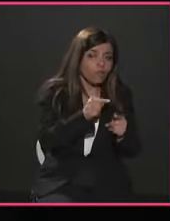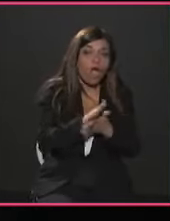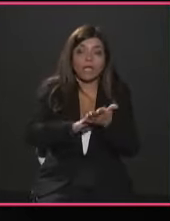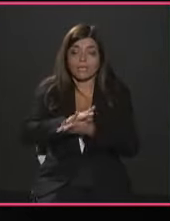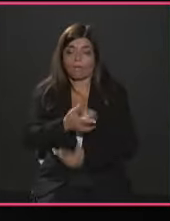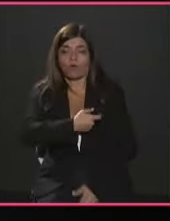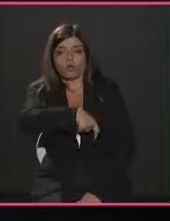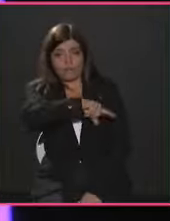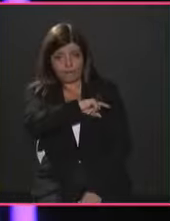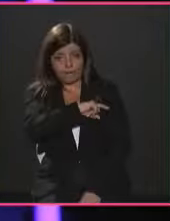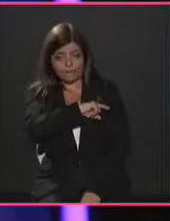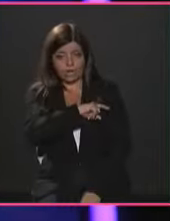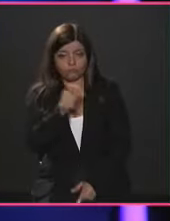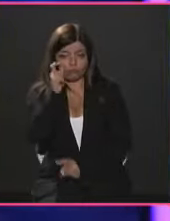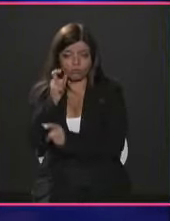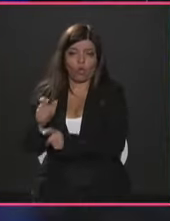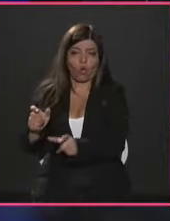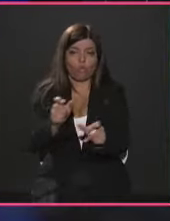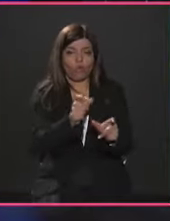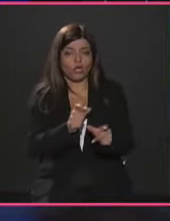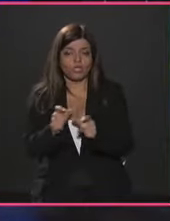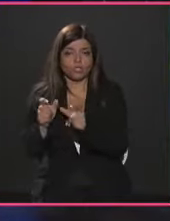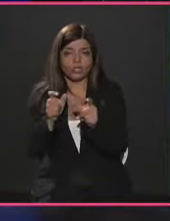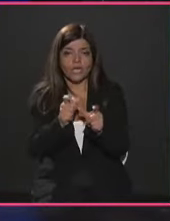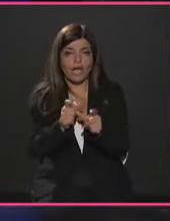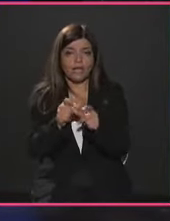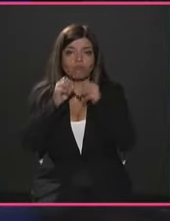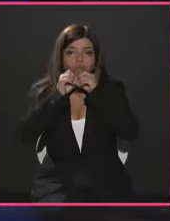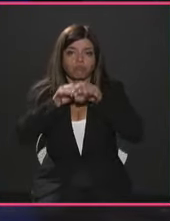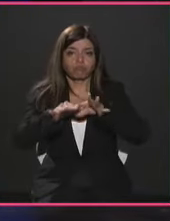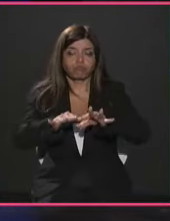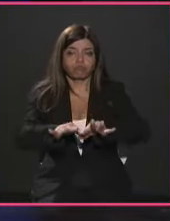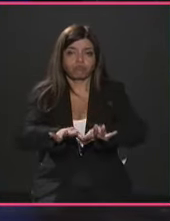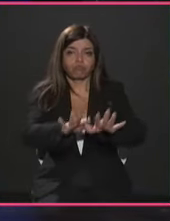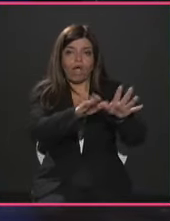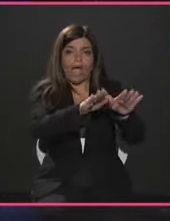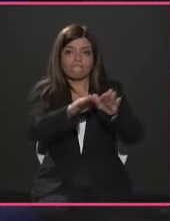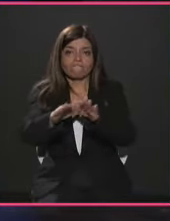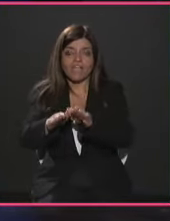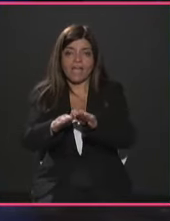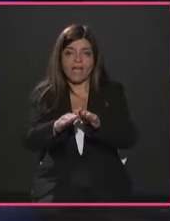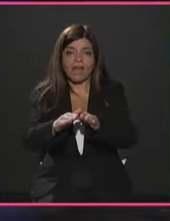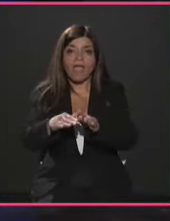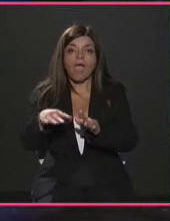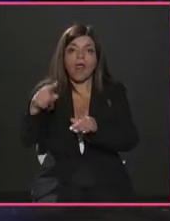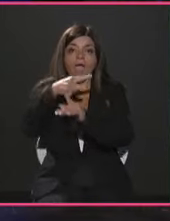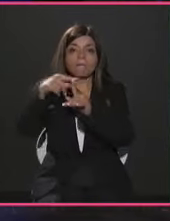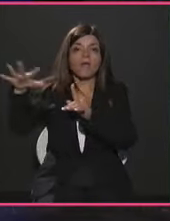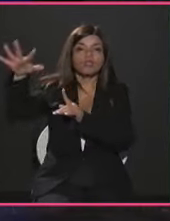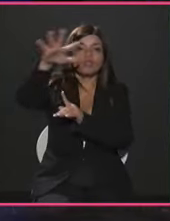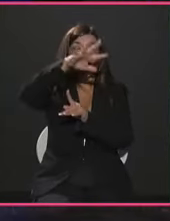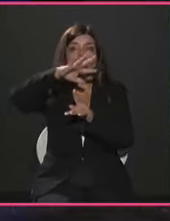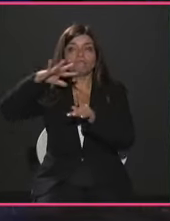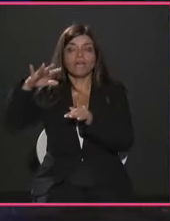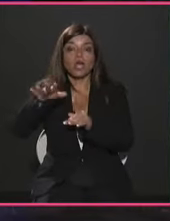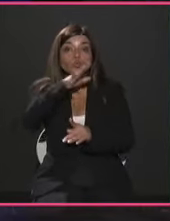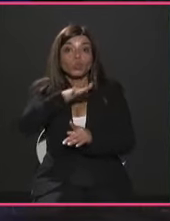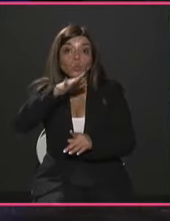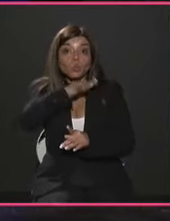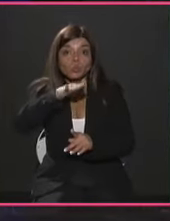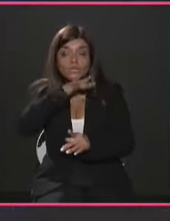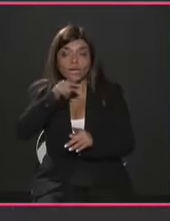España nosotros estamos monitoreando la transmisión de la influencia aviar en el medio ambiente Así que estamos utilizando